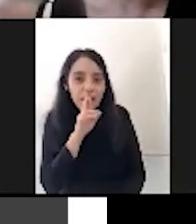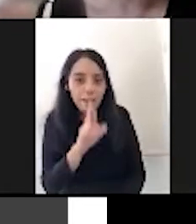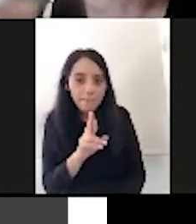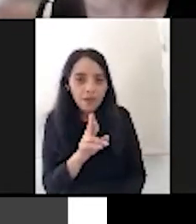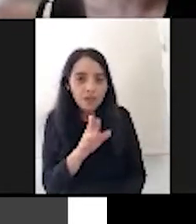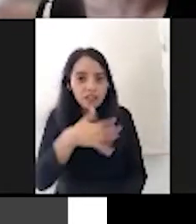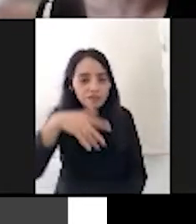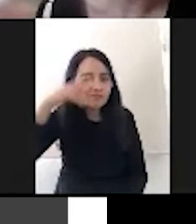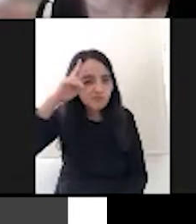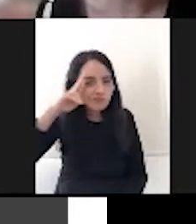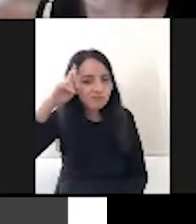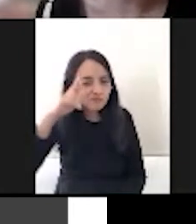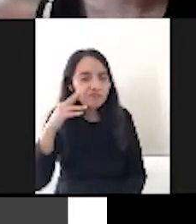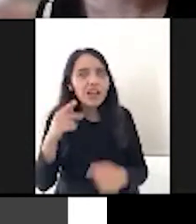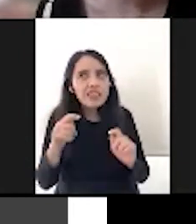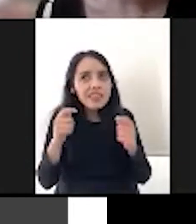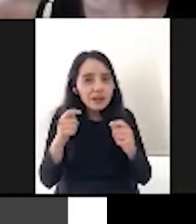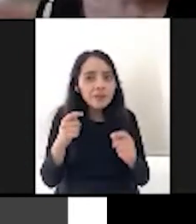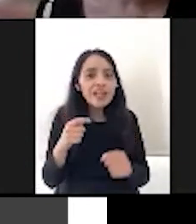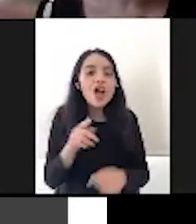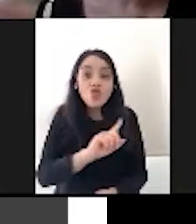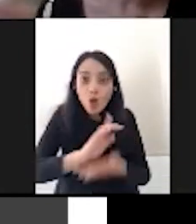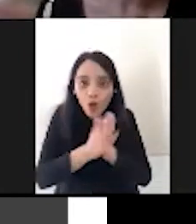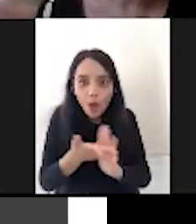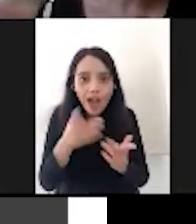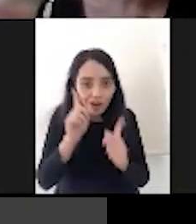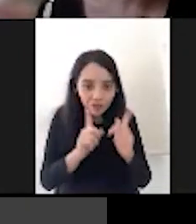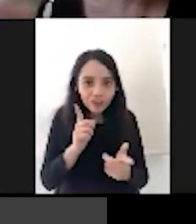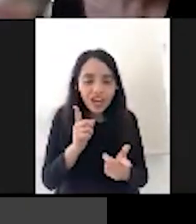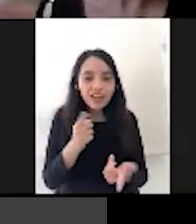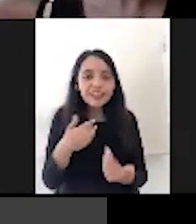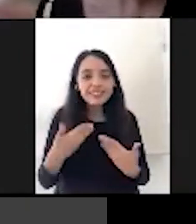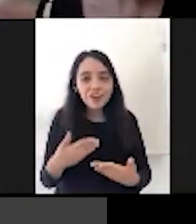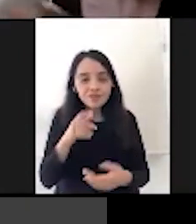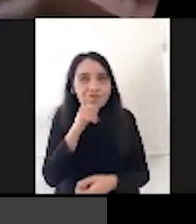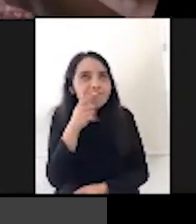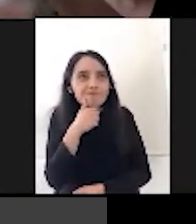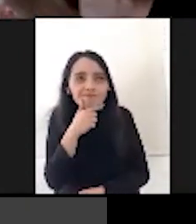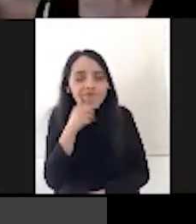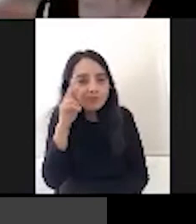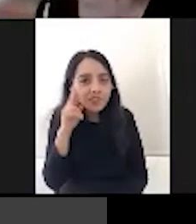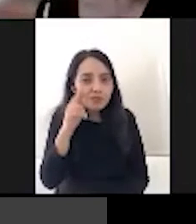estamos tratando de abordar, algunas de ellas, no todas por supuesto, ahora.